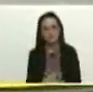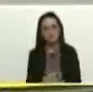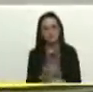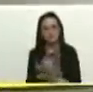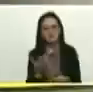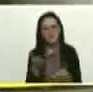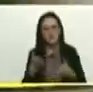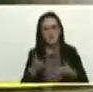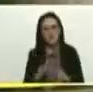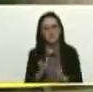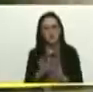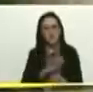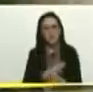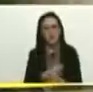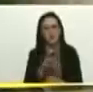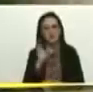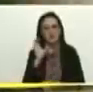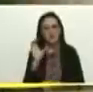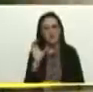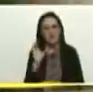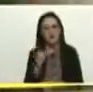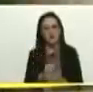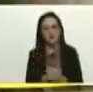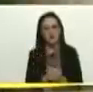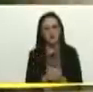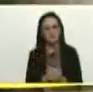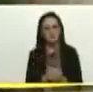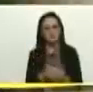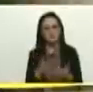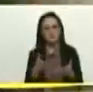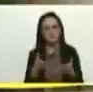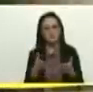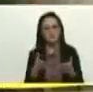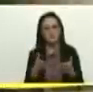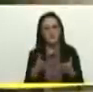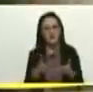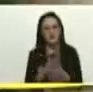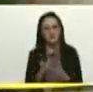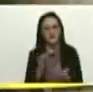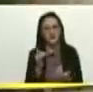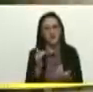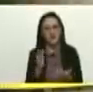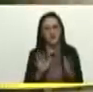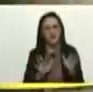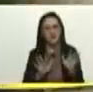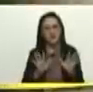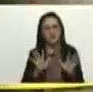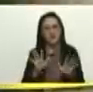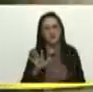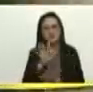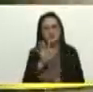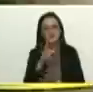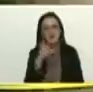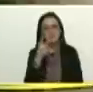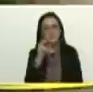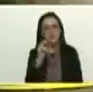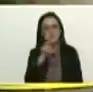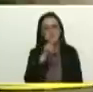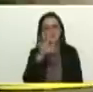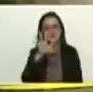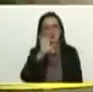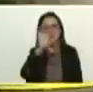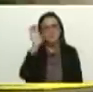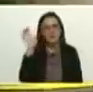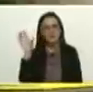un poderoso Estado unitario y federal, nacieron 10, 15, 20, 25